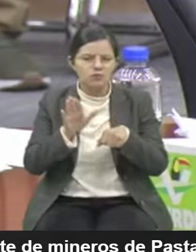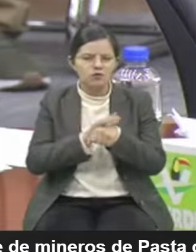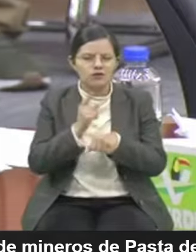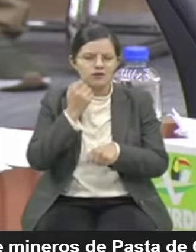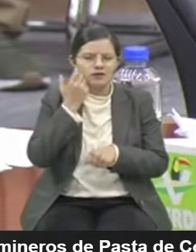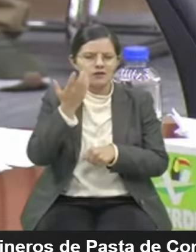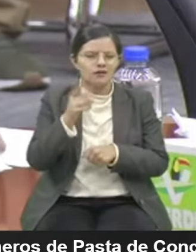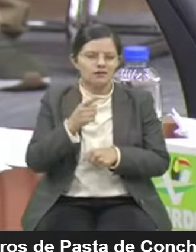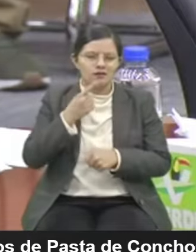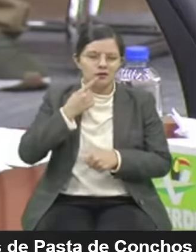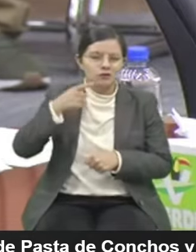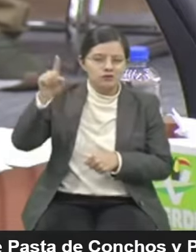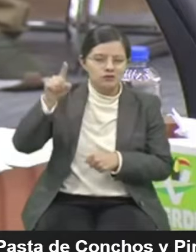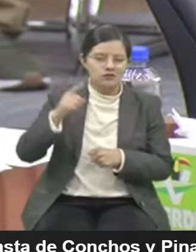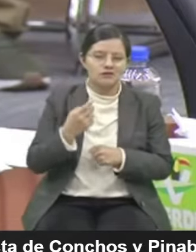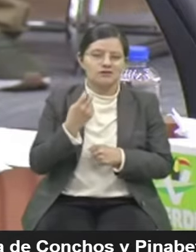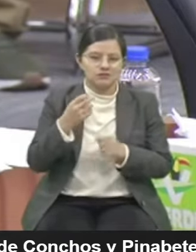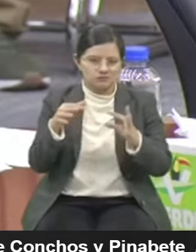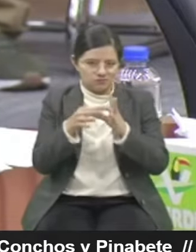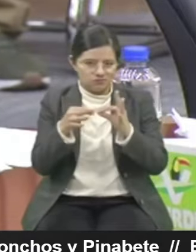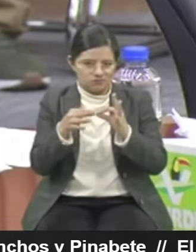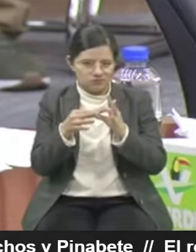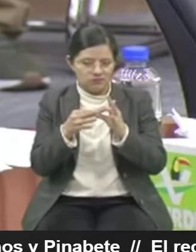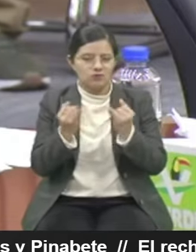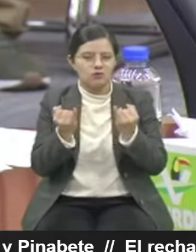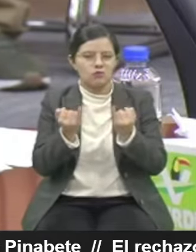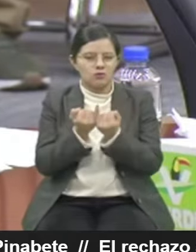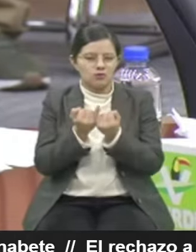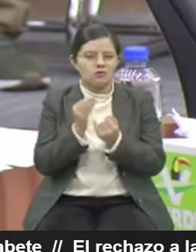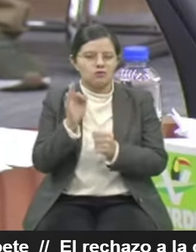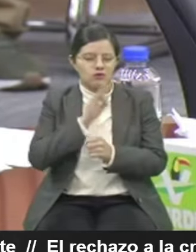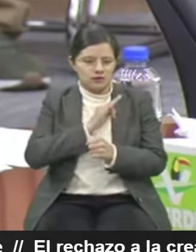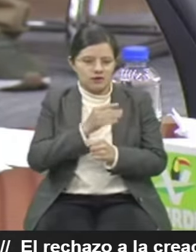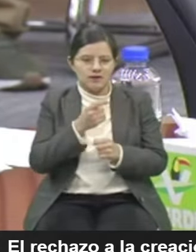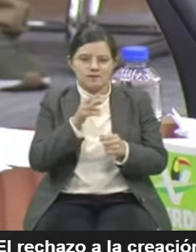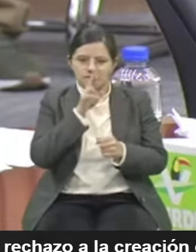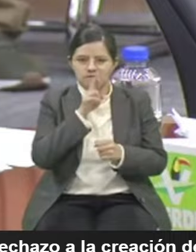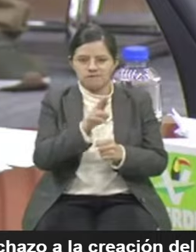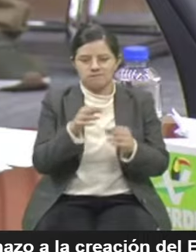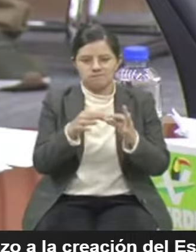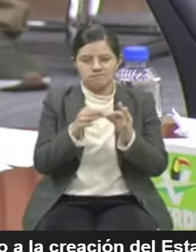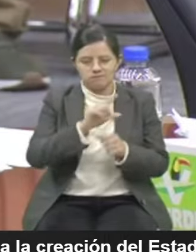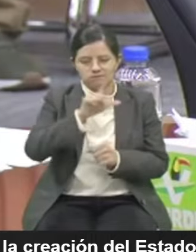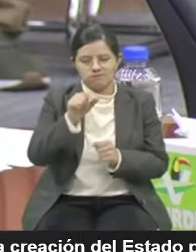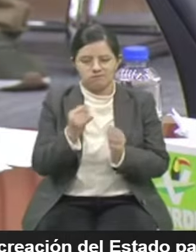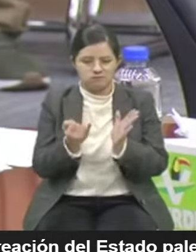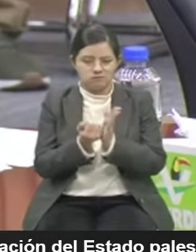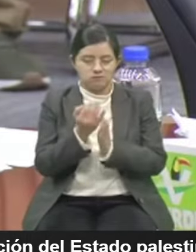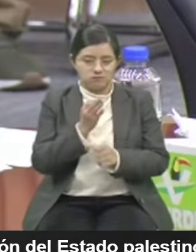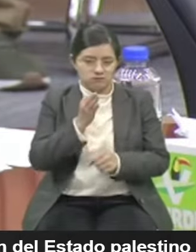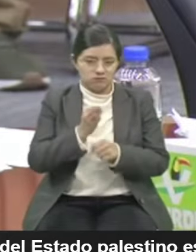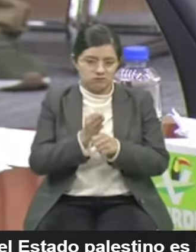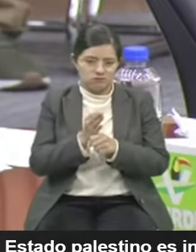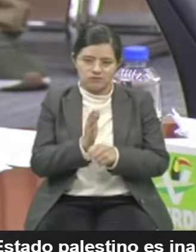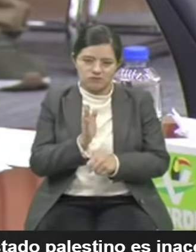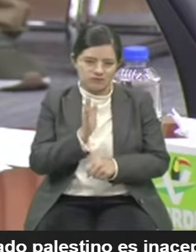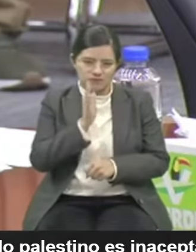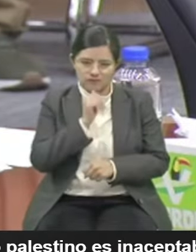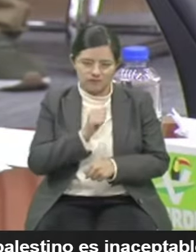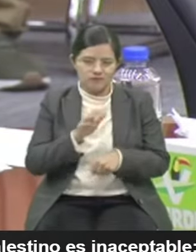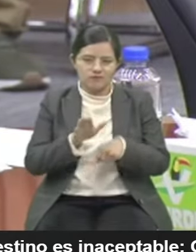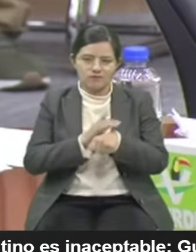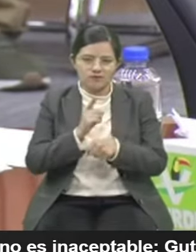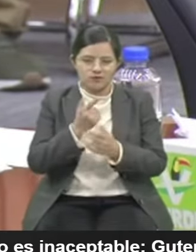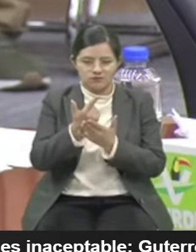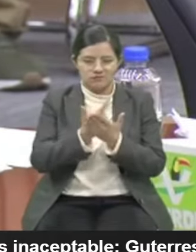se Proponen para ir en la controversia se den las razones en contra y se tome una determinación lo cual no puede suceder en este